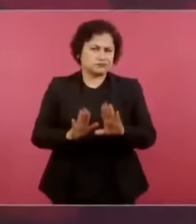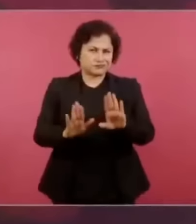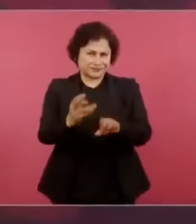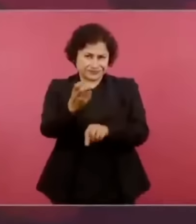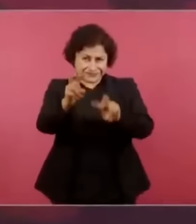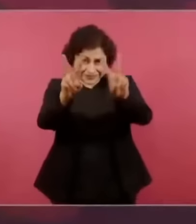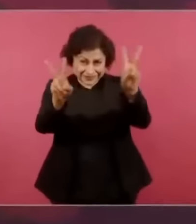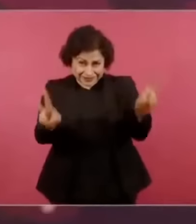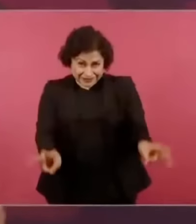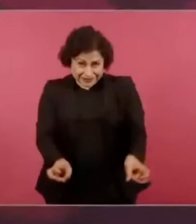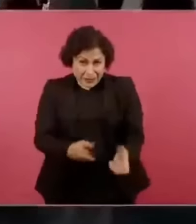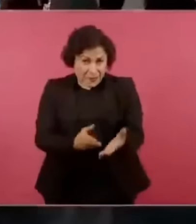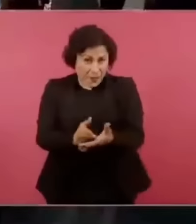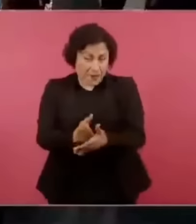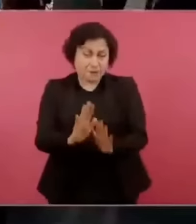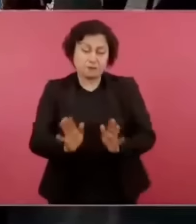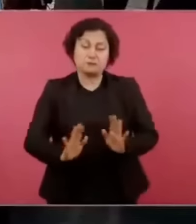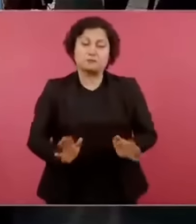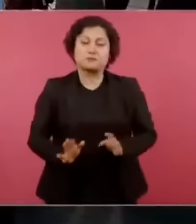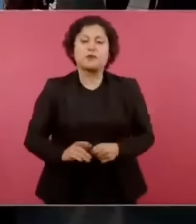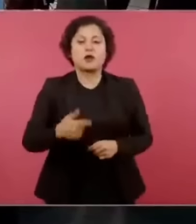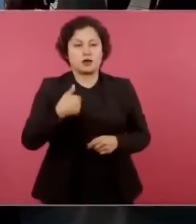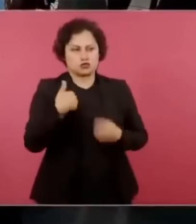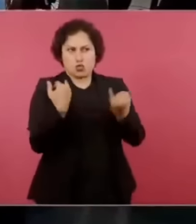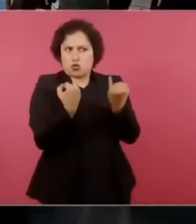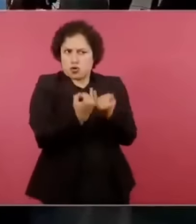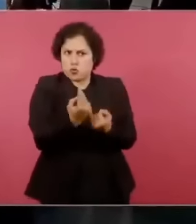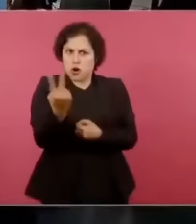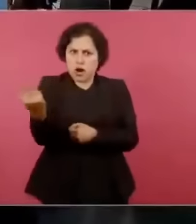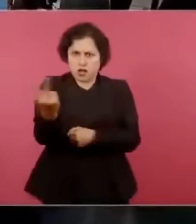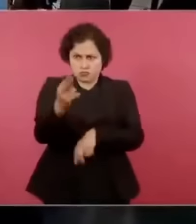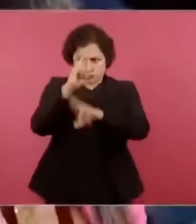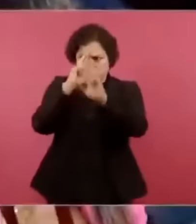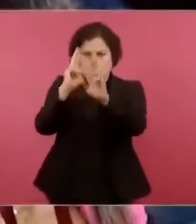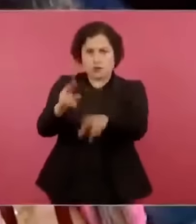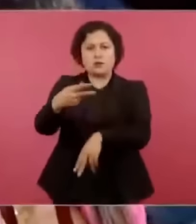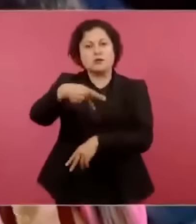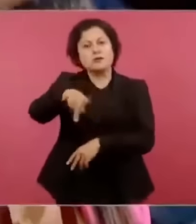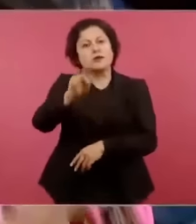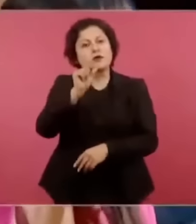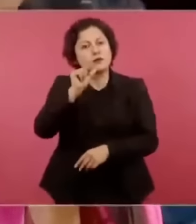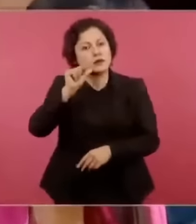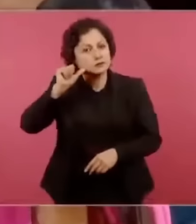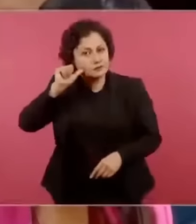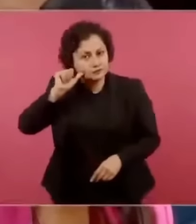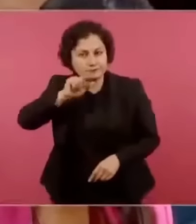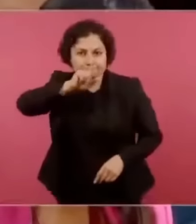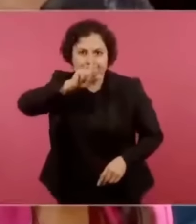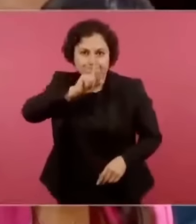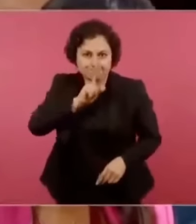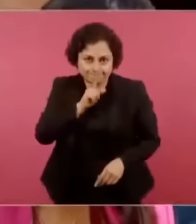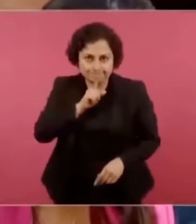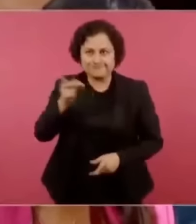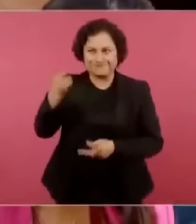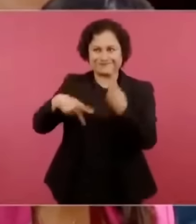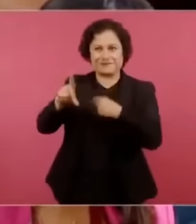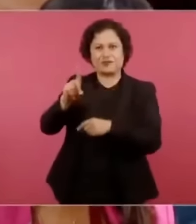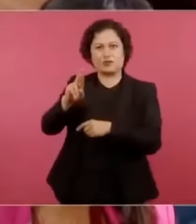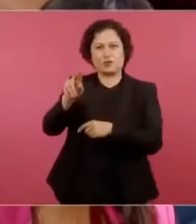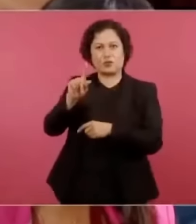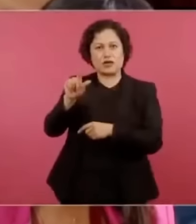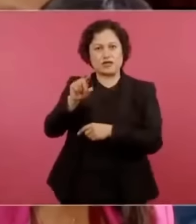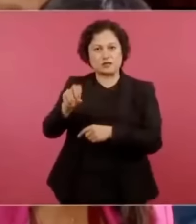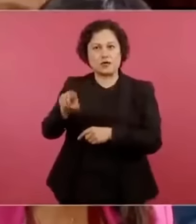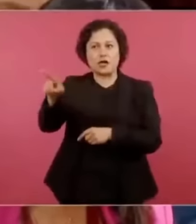en eso. Yo también le tengo respeto a los dos, pero ayer mintió, ahora que vino Durazo, mintió, me dijo, ya está todo equipado